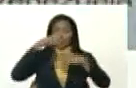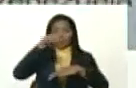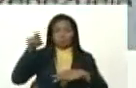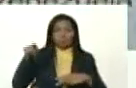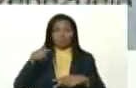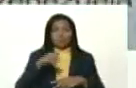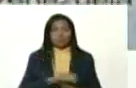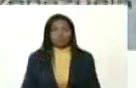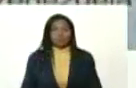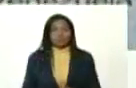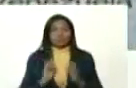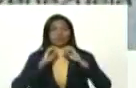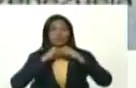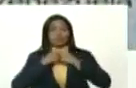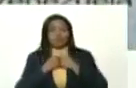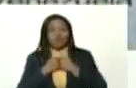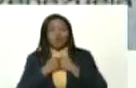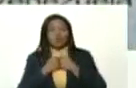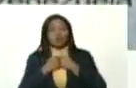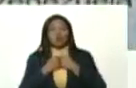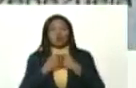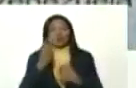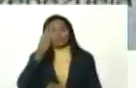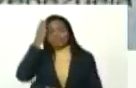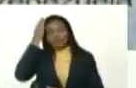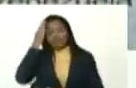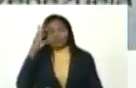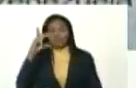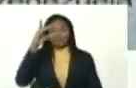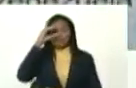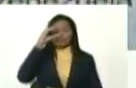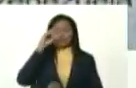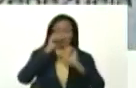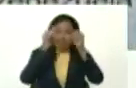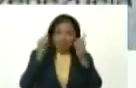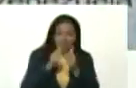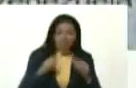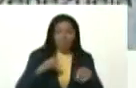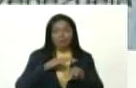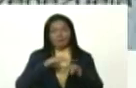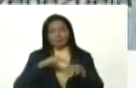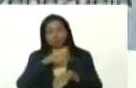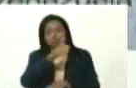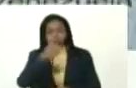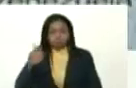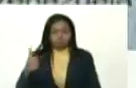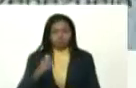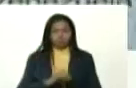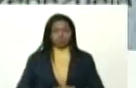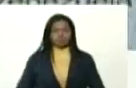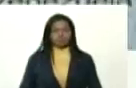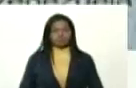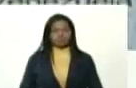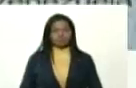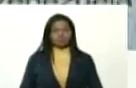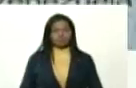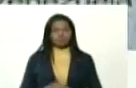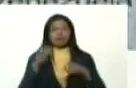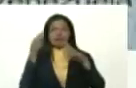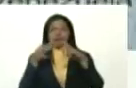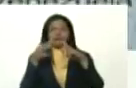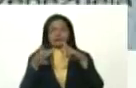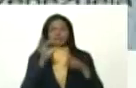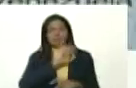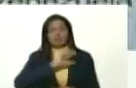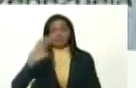Aristóbulo, Mervin, Delcy. El sistema de misiones, grandes misiones. El carné de la